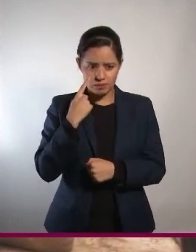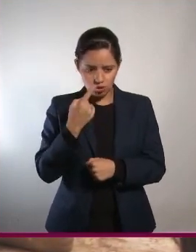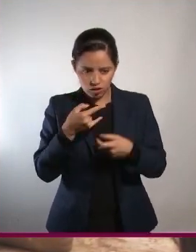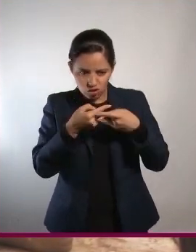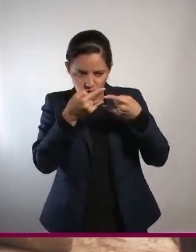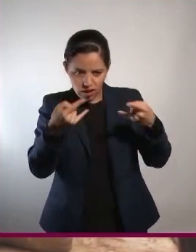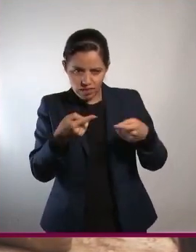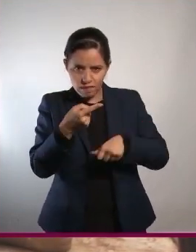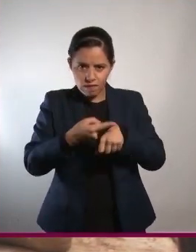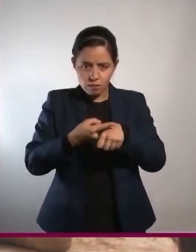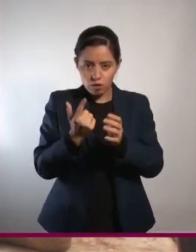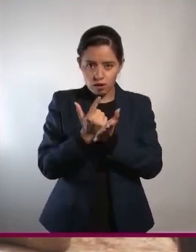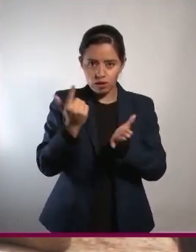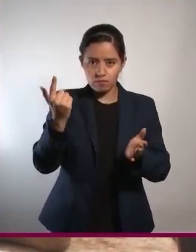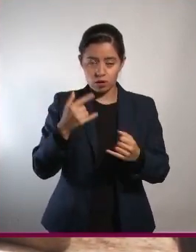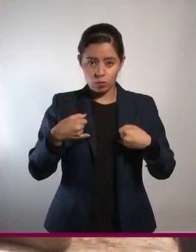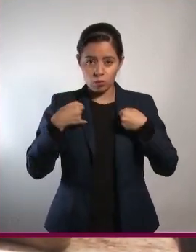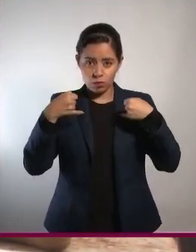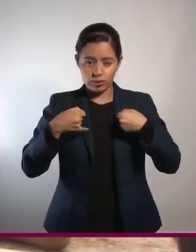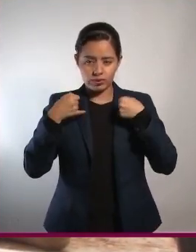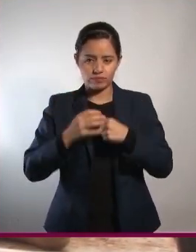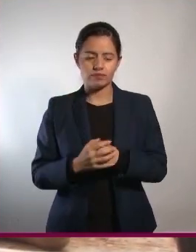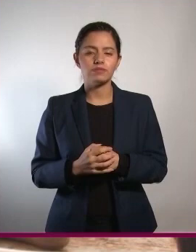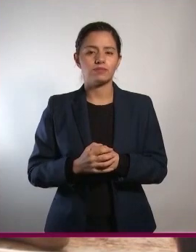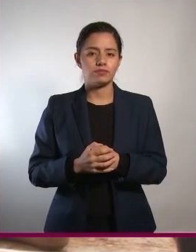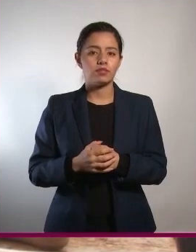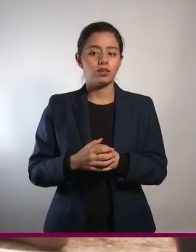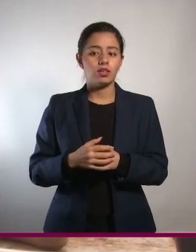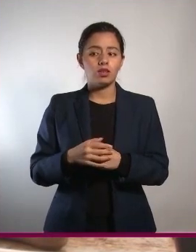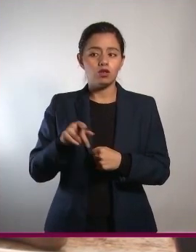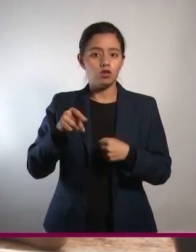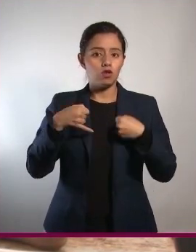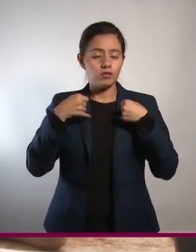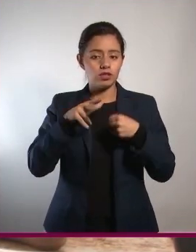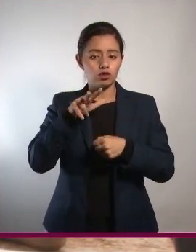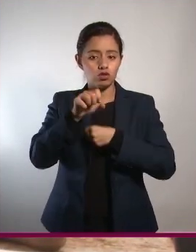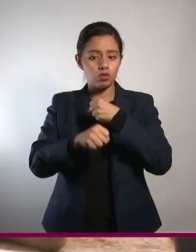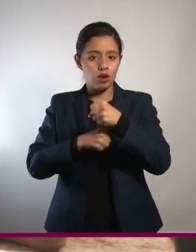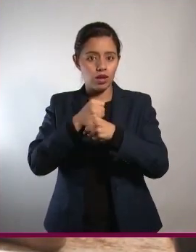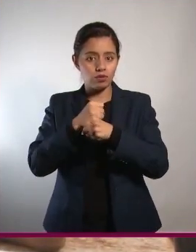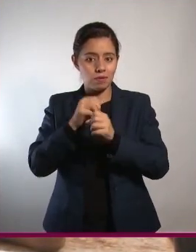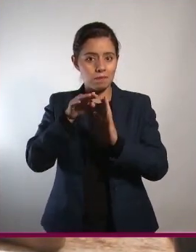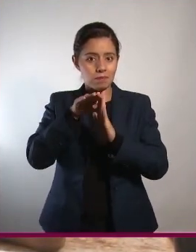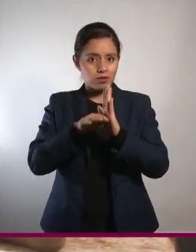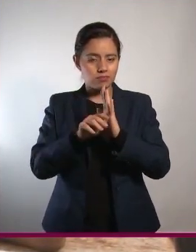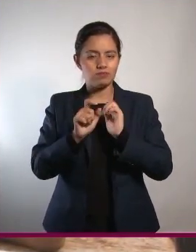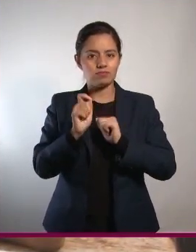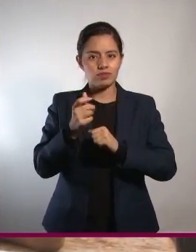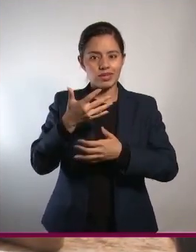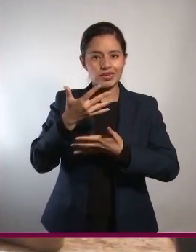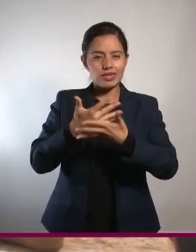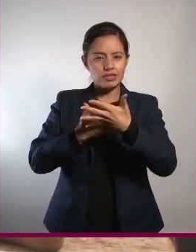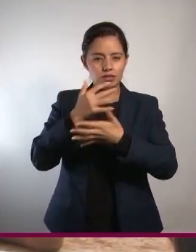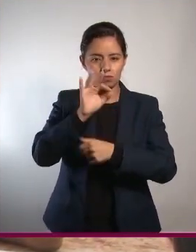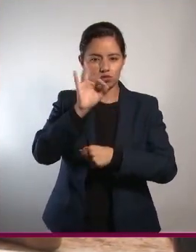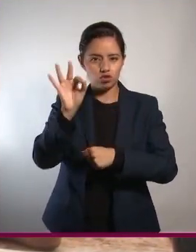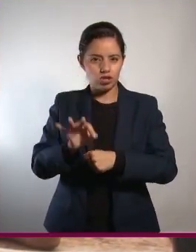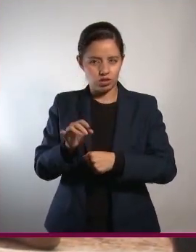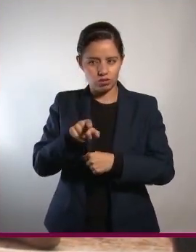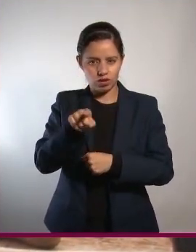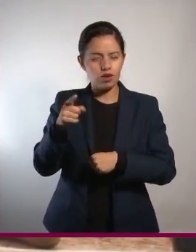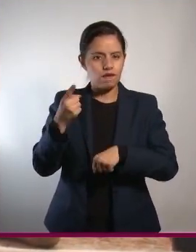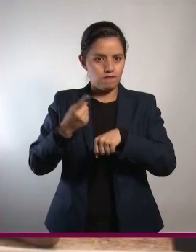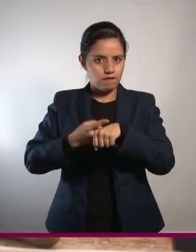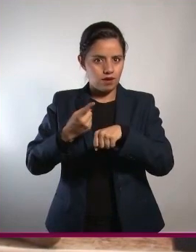COVID-19. De hecho, los menores de 18 años representan el 15% de los casos confirmados a nivel